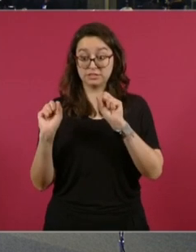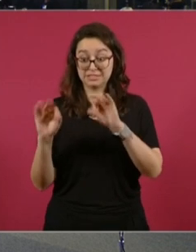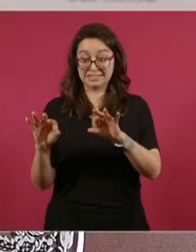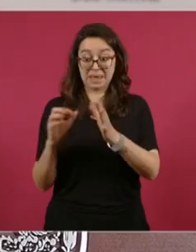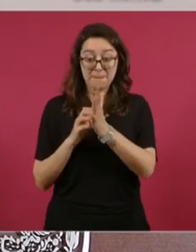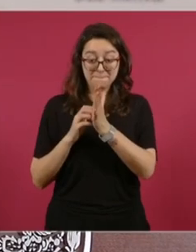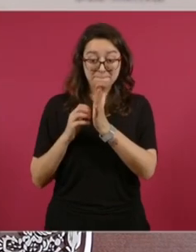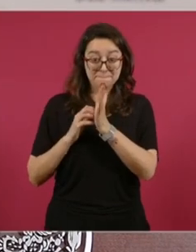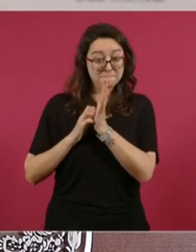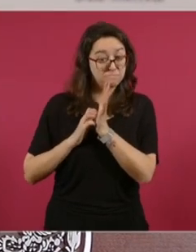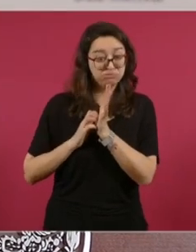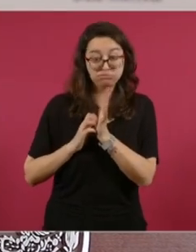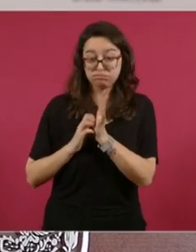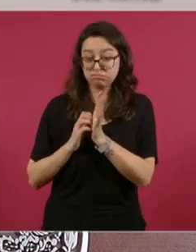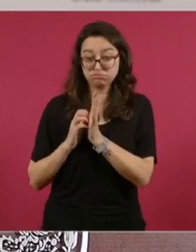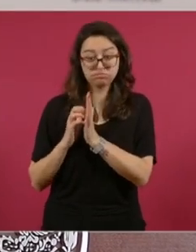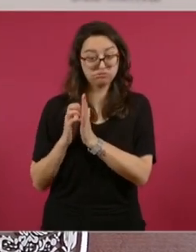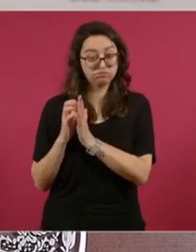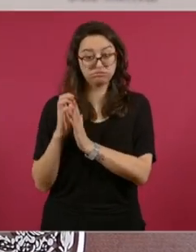todo eso cuesta mucho.